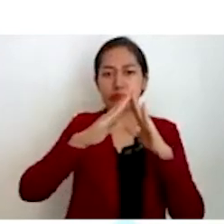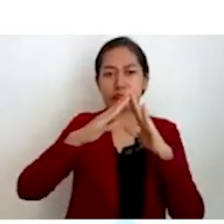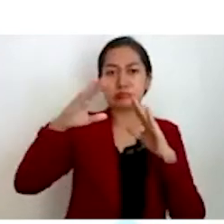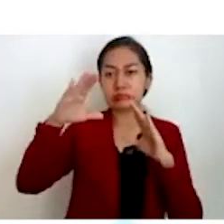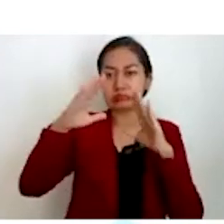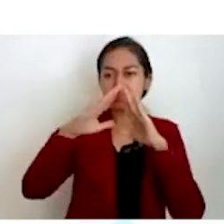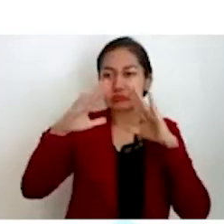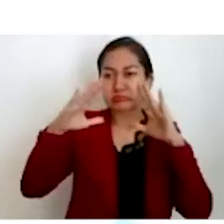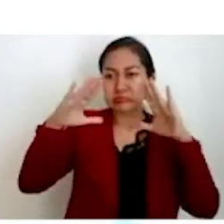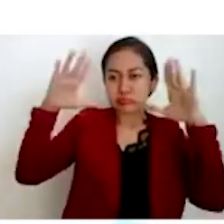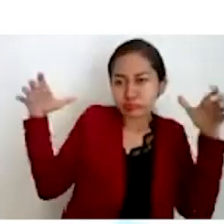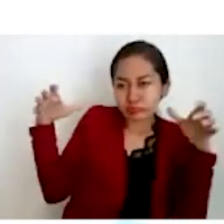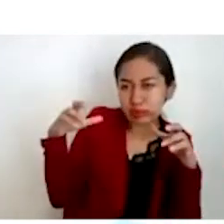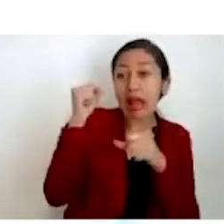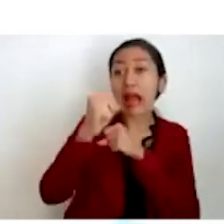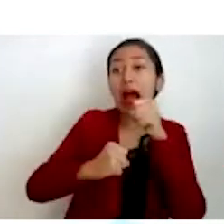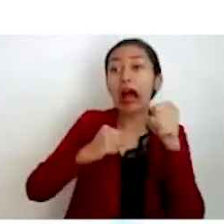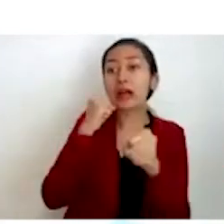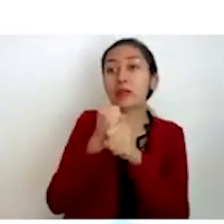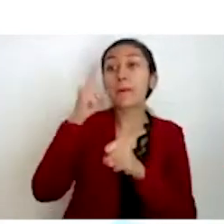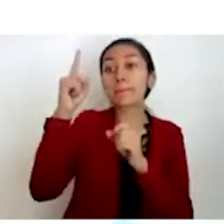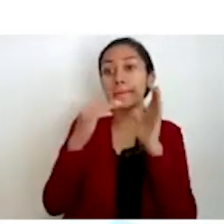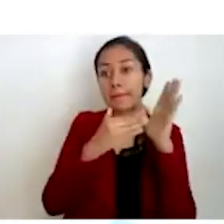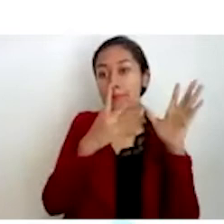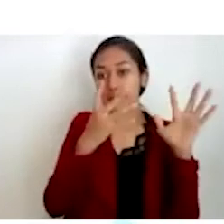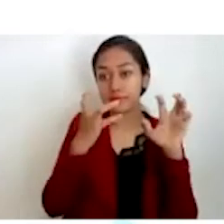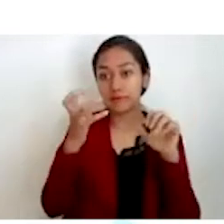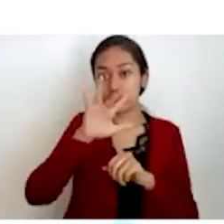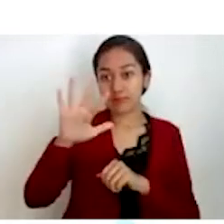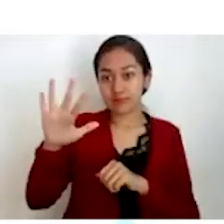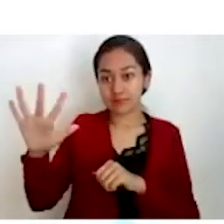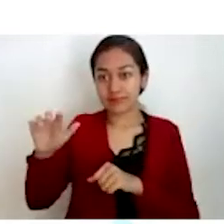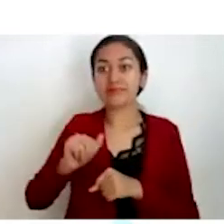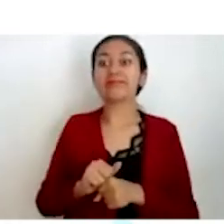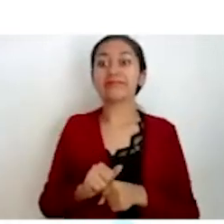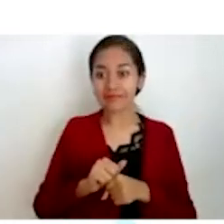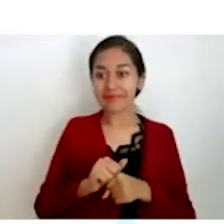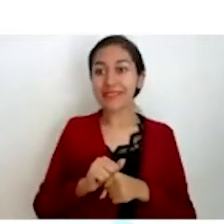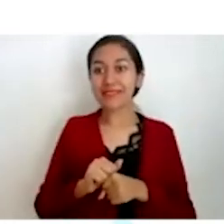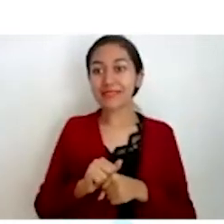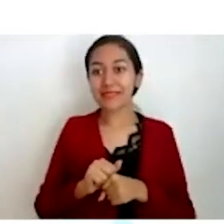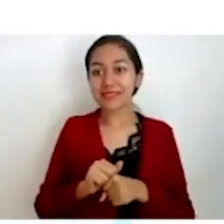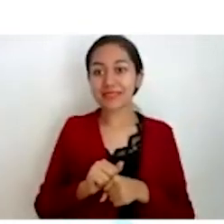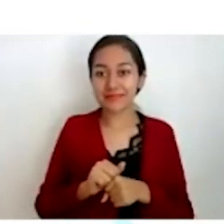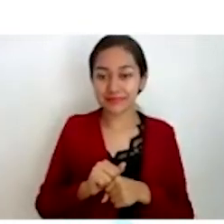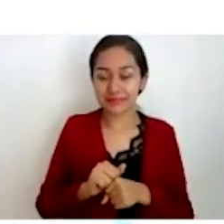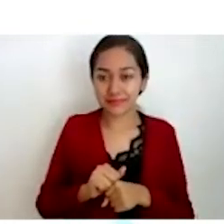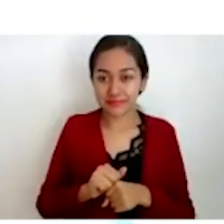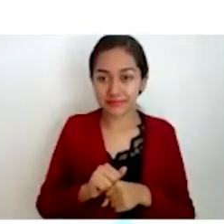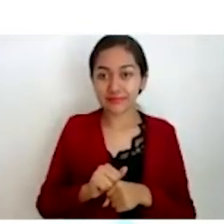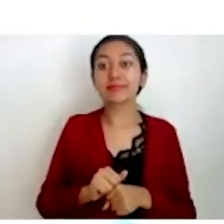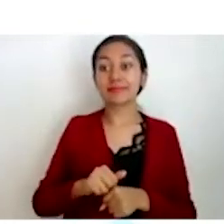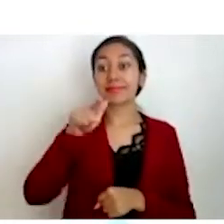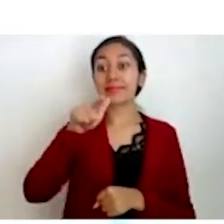1950, un guión de nuestro gran autor José Revueltas y con una marcada tendencia pedagógica